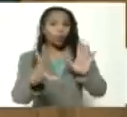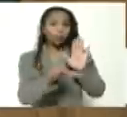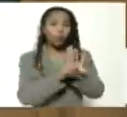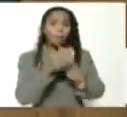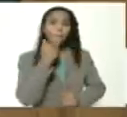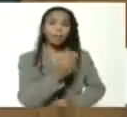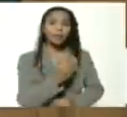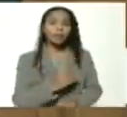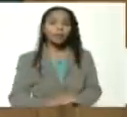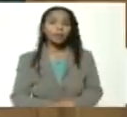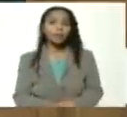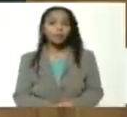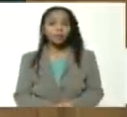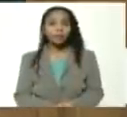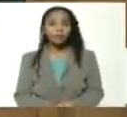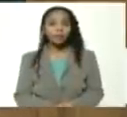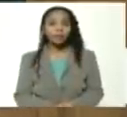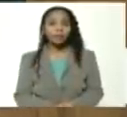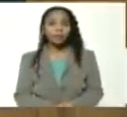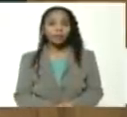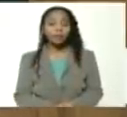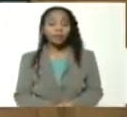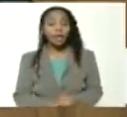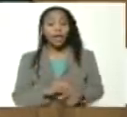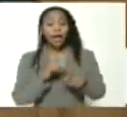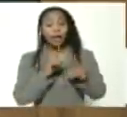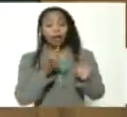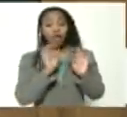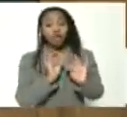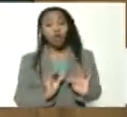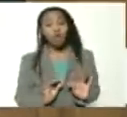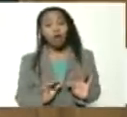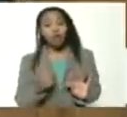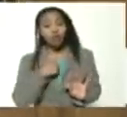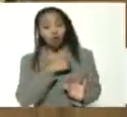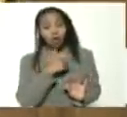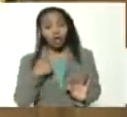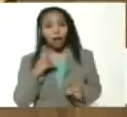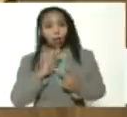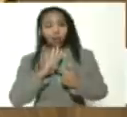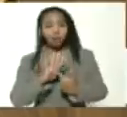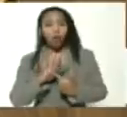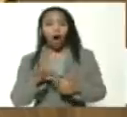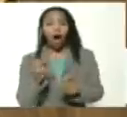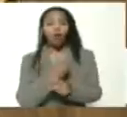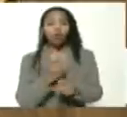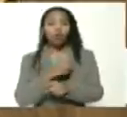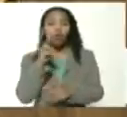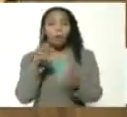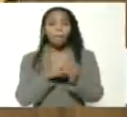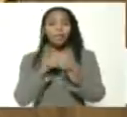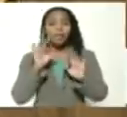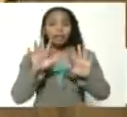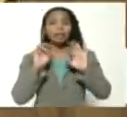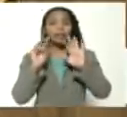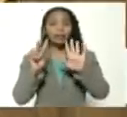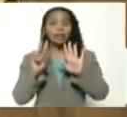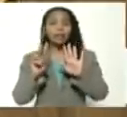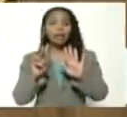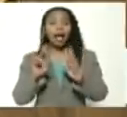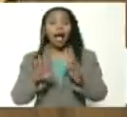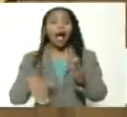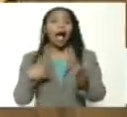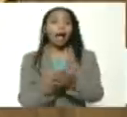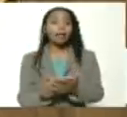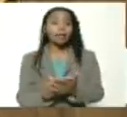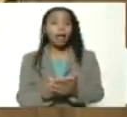permite. En tal sentido, quiero destacar que a partir de agosto del 2017 a diciembre del